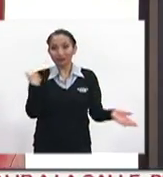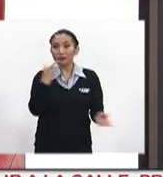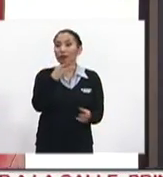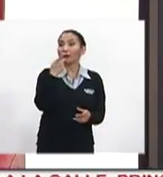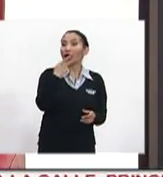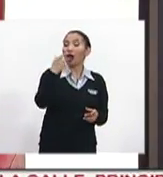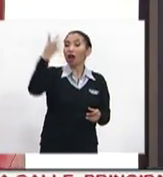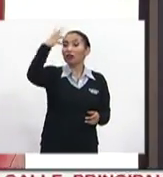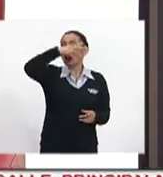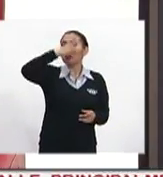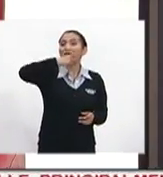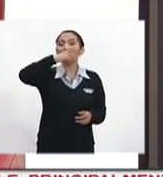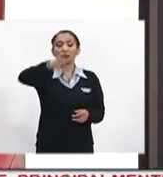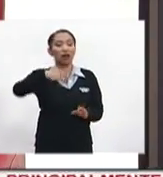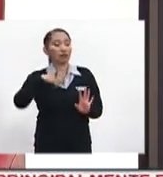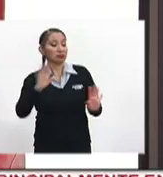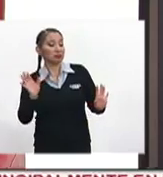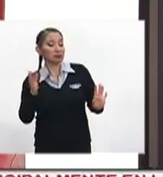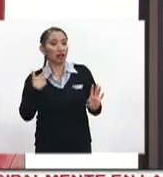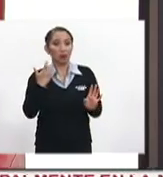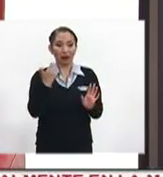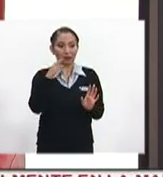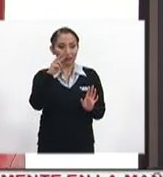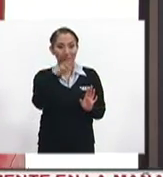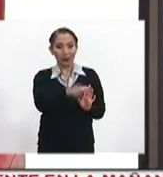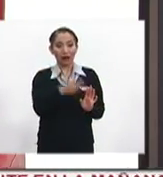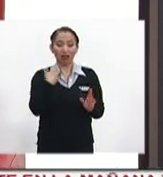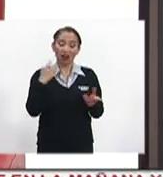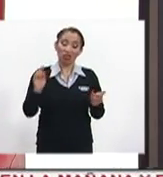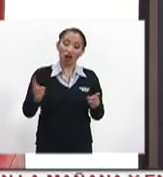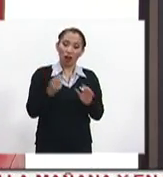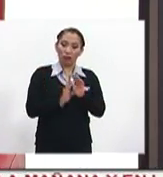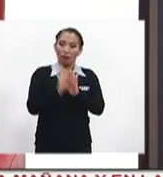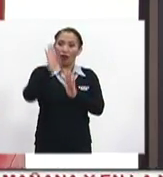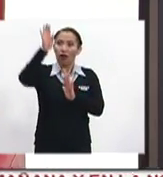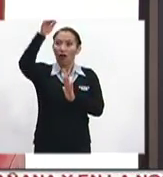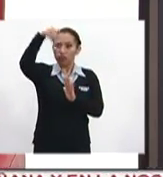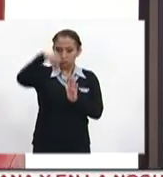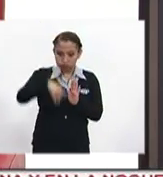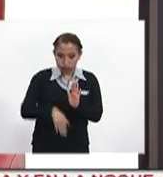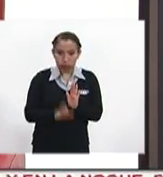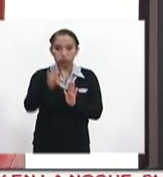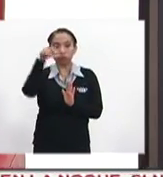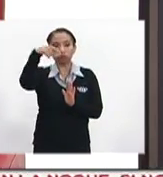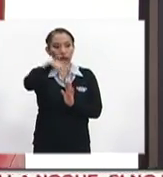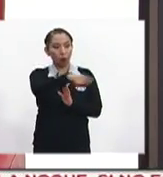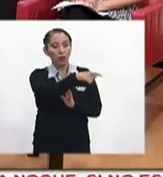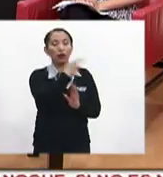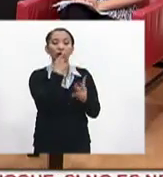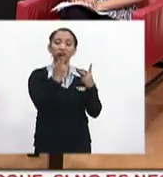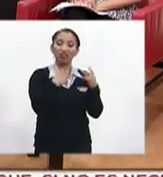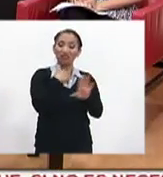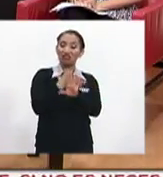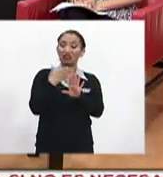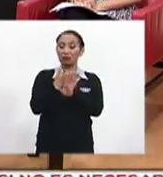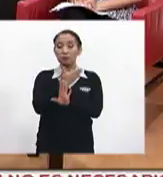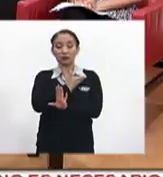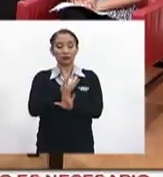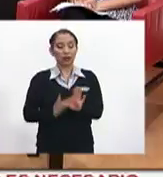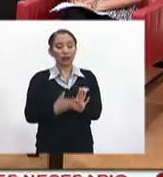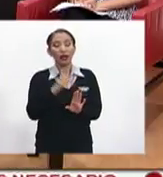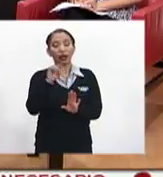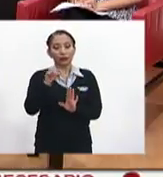de Donald Trump, cuando se empezaba a perfilar su victoria, pues el tipo de cambio fluctuaba muchísimo. Durante sus primeras declaraciones ya como presidente